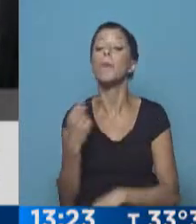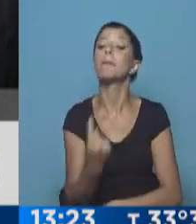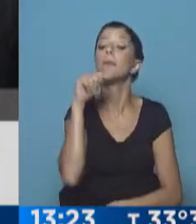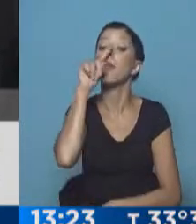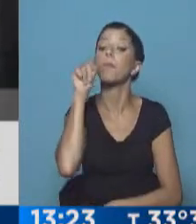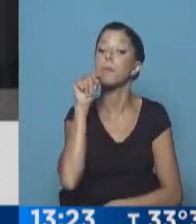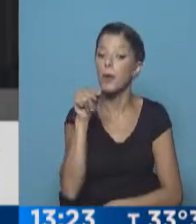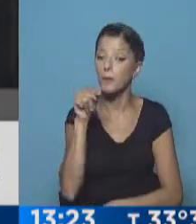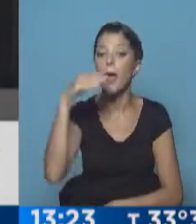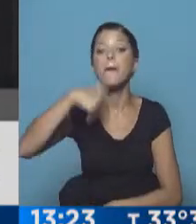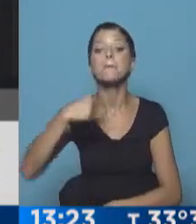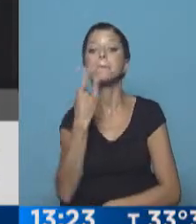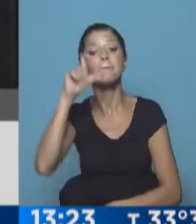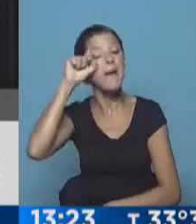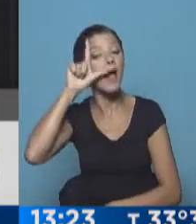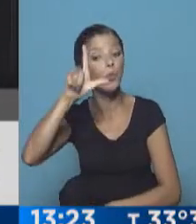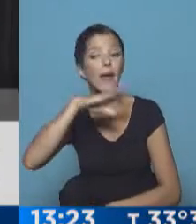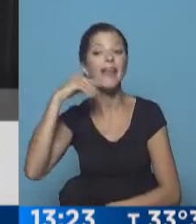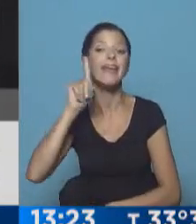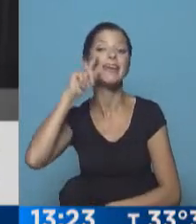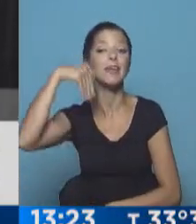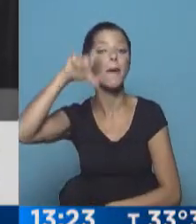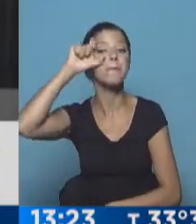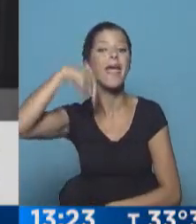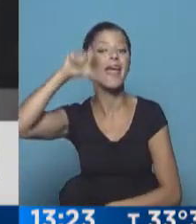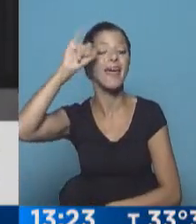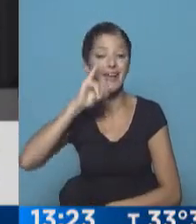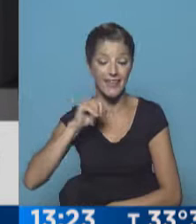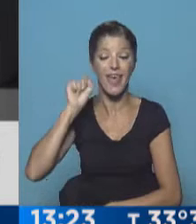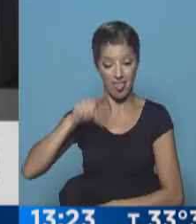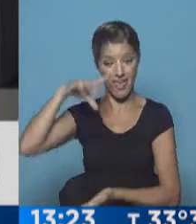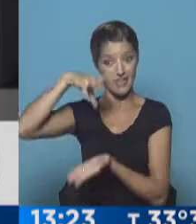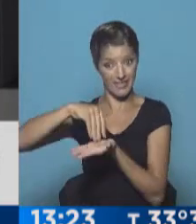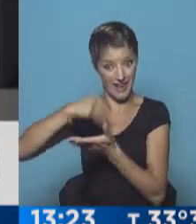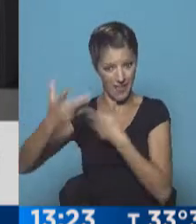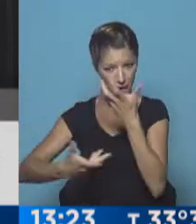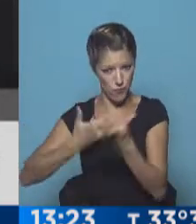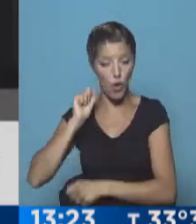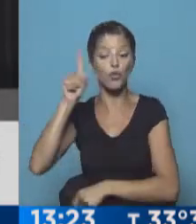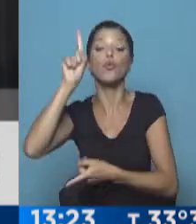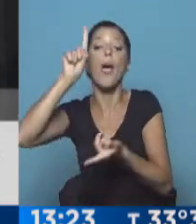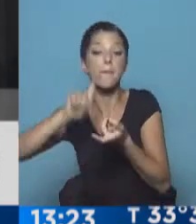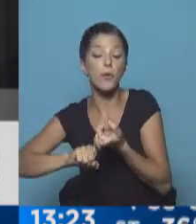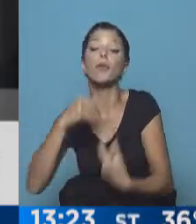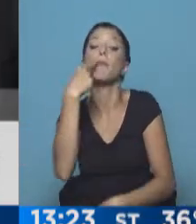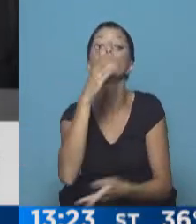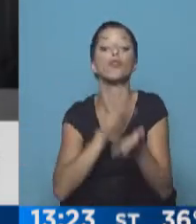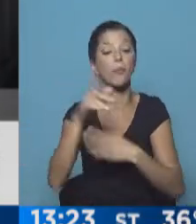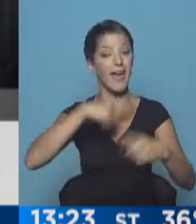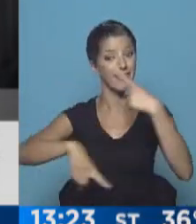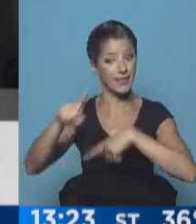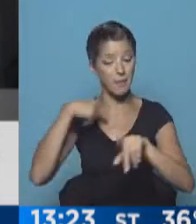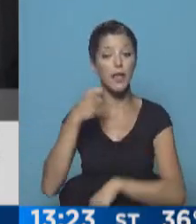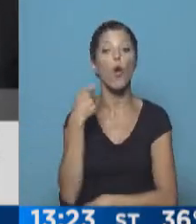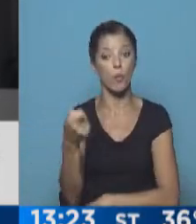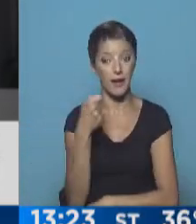consulta por manuel prudencio jiménez de ushuaia tierra del fuego su mujer nancy pregunta por el trámite de jubilación por invalidez nos